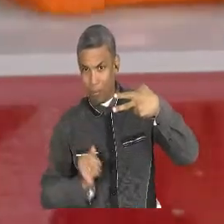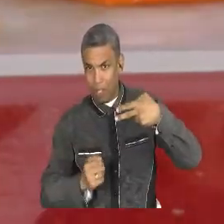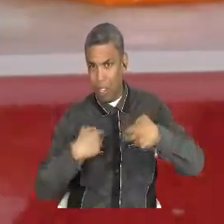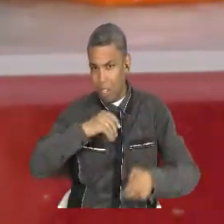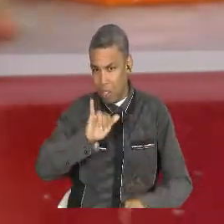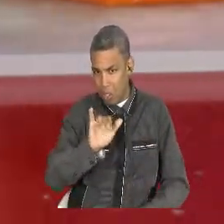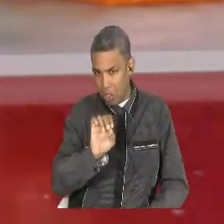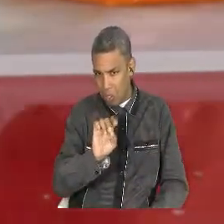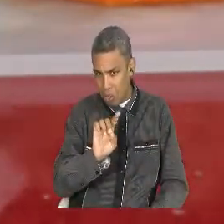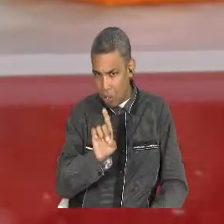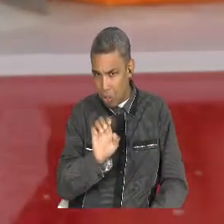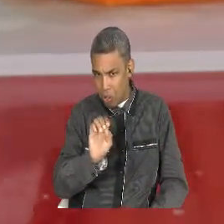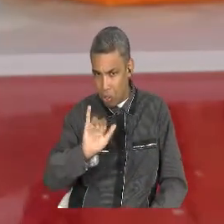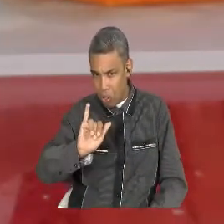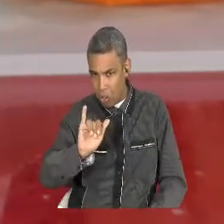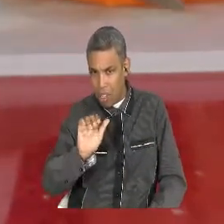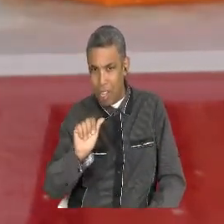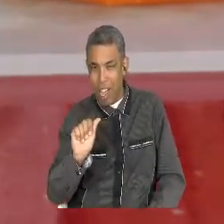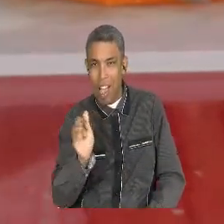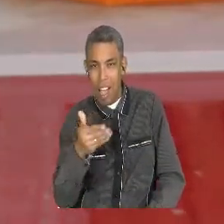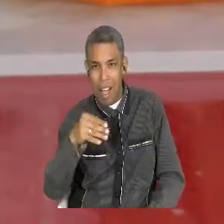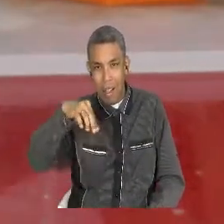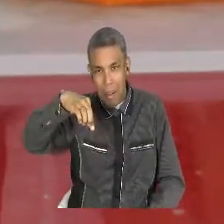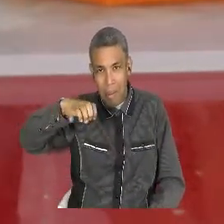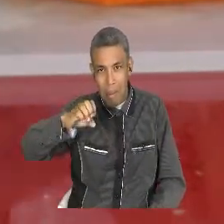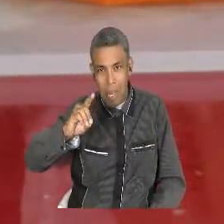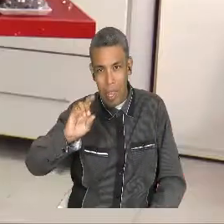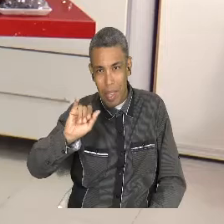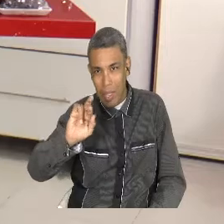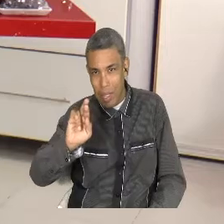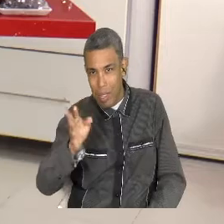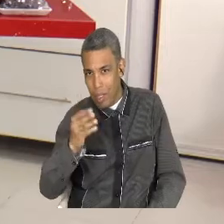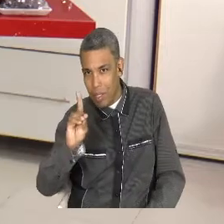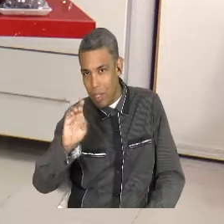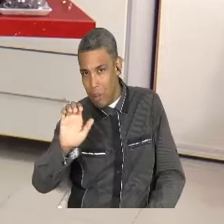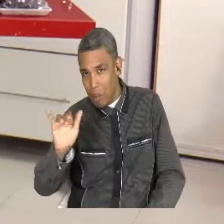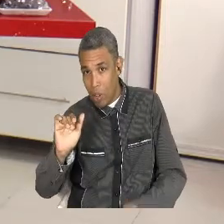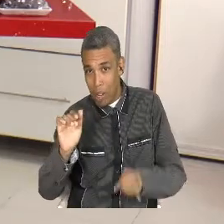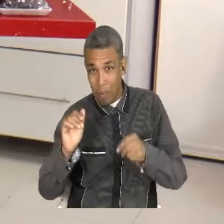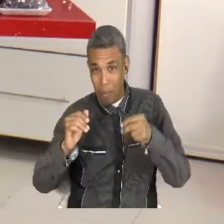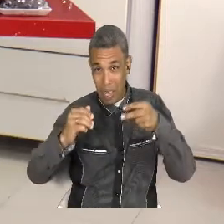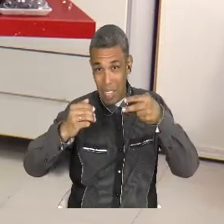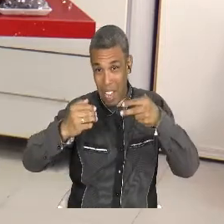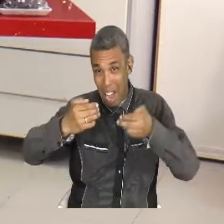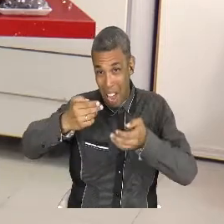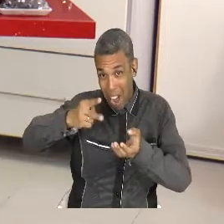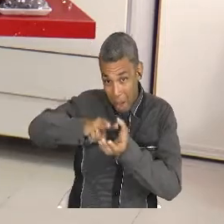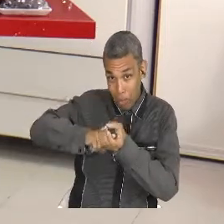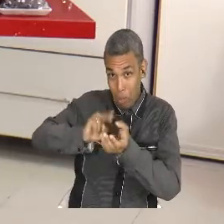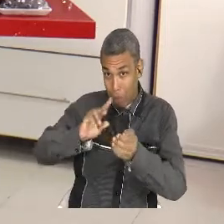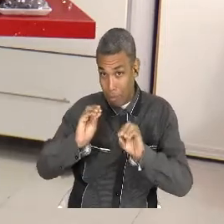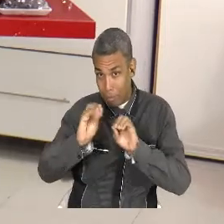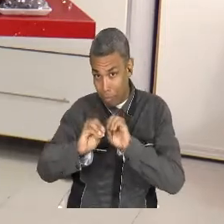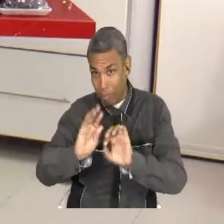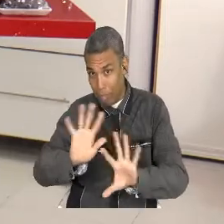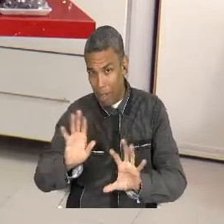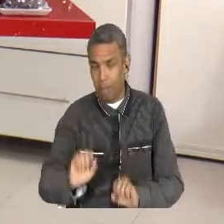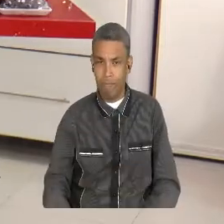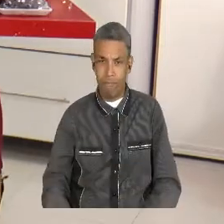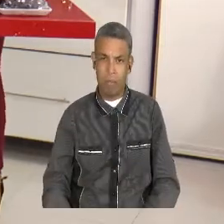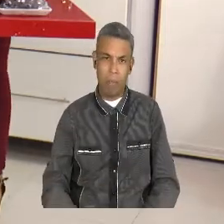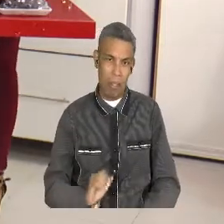pues ya aquí le hice unos cortes, uh-huh, a la cual vamos a empezar a... Nuestra ensalada de fruta es muy práctica, muy rápida. Ok, pero yo quiero que pique